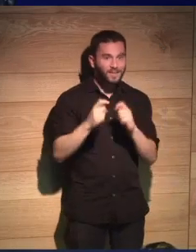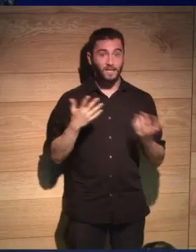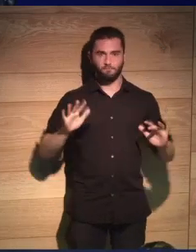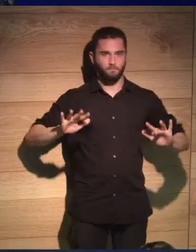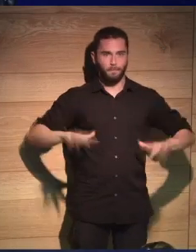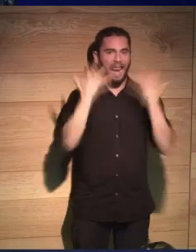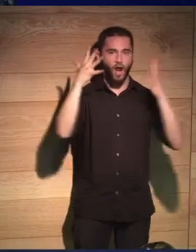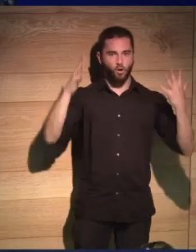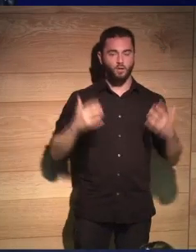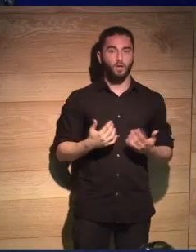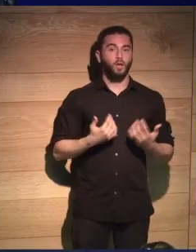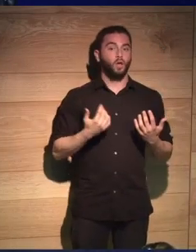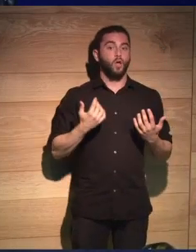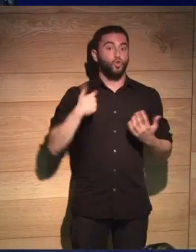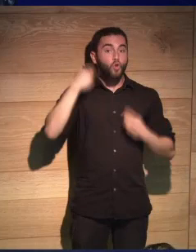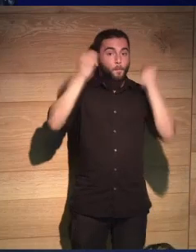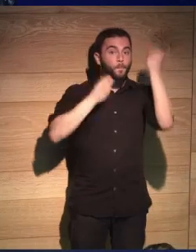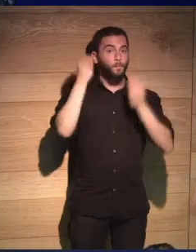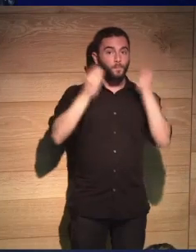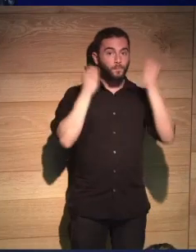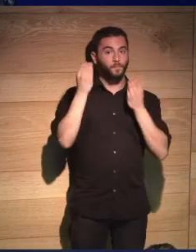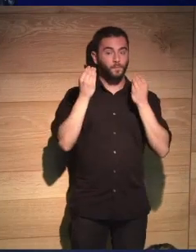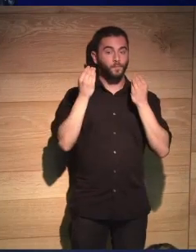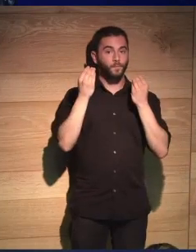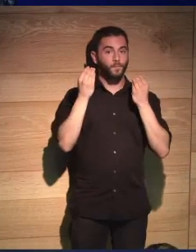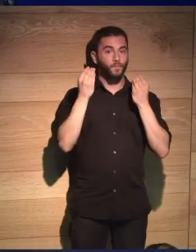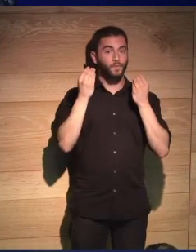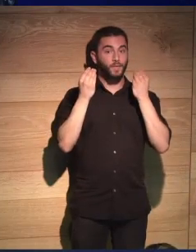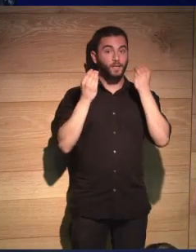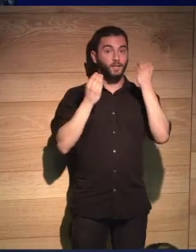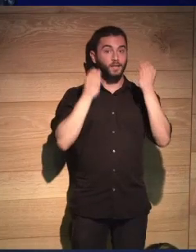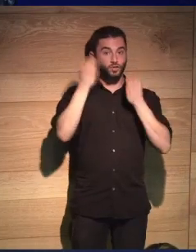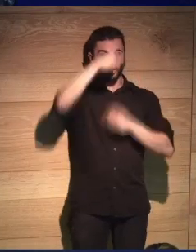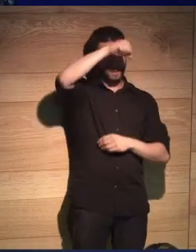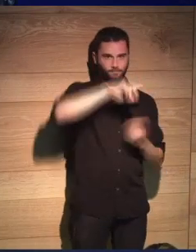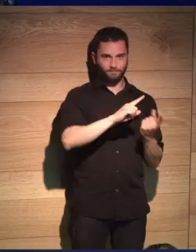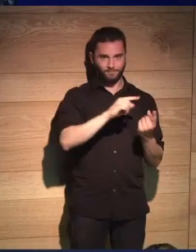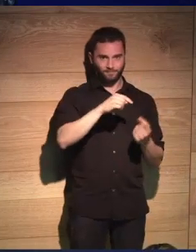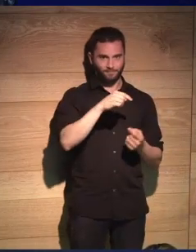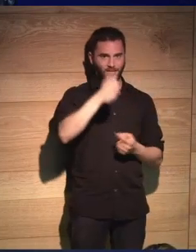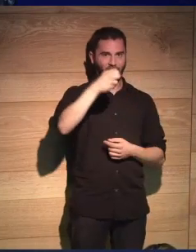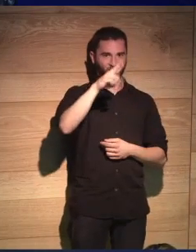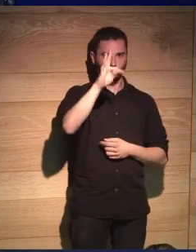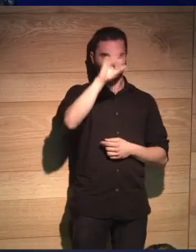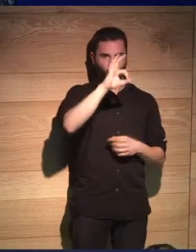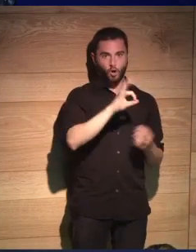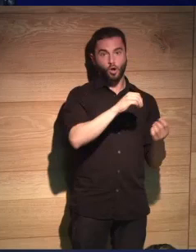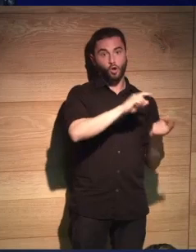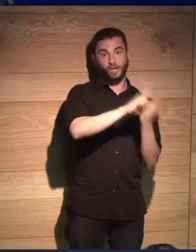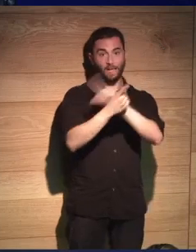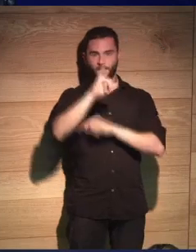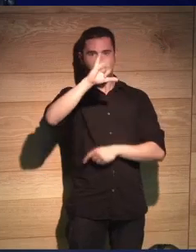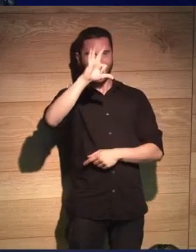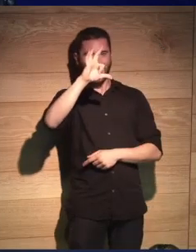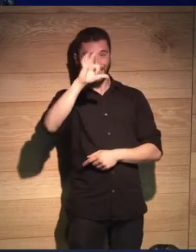milagrosamente yo creo que él cambia. Yo creo que lo que hace Ilsa es cambiarlo de